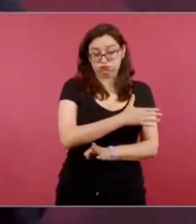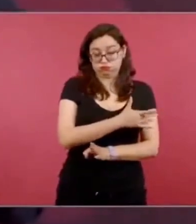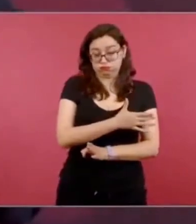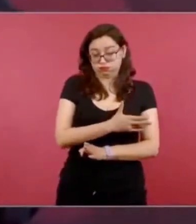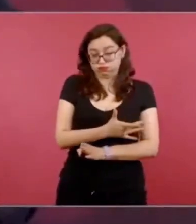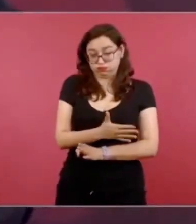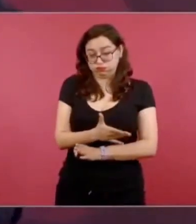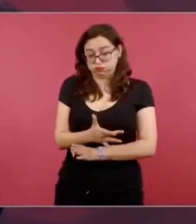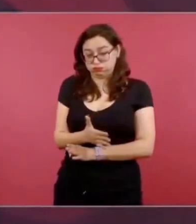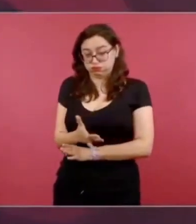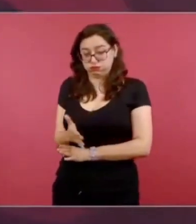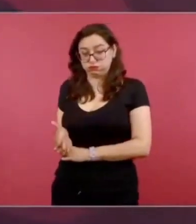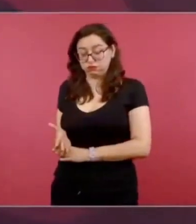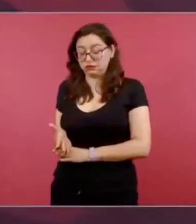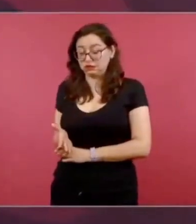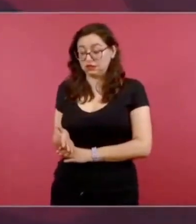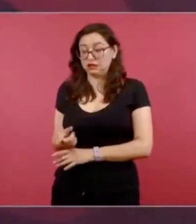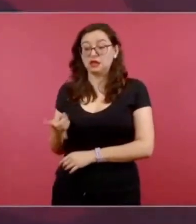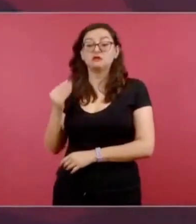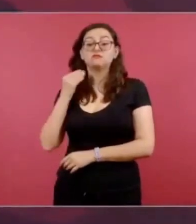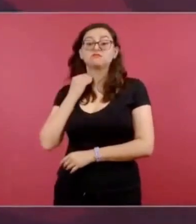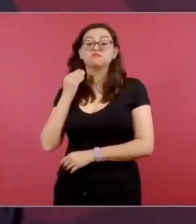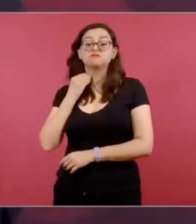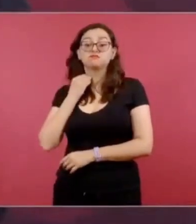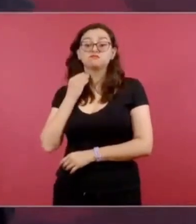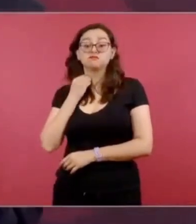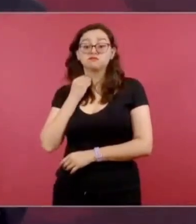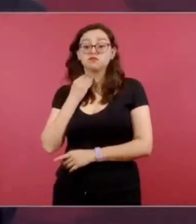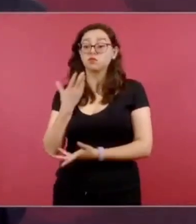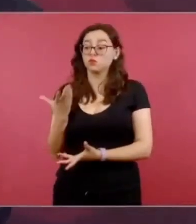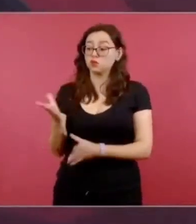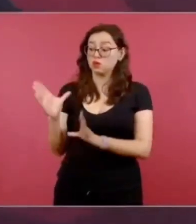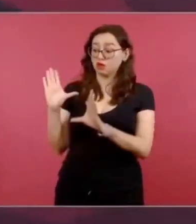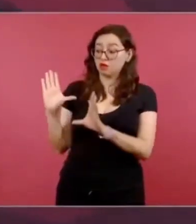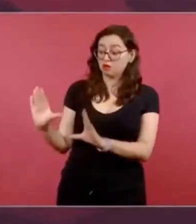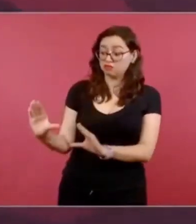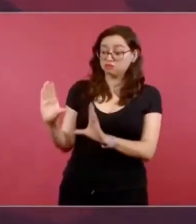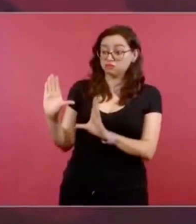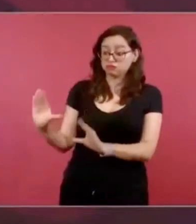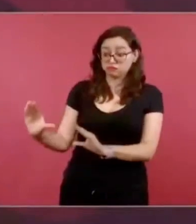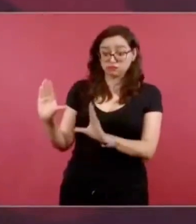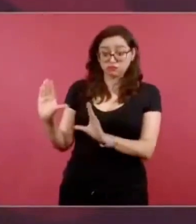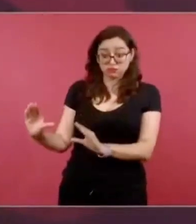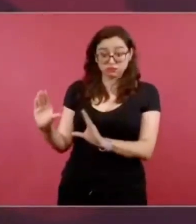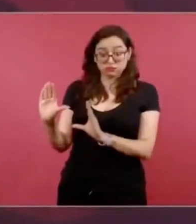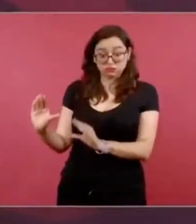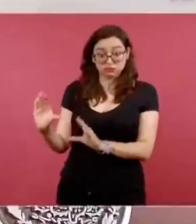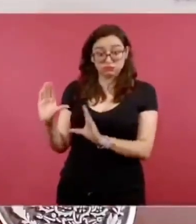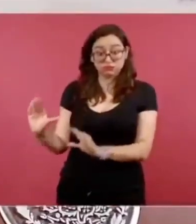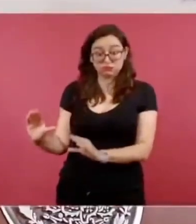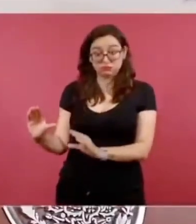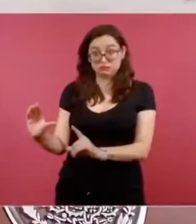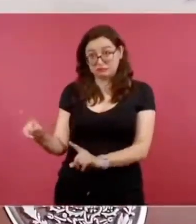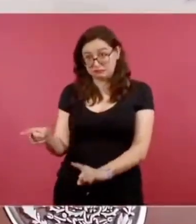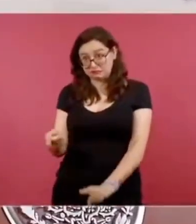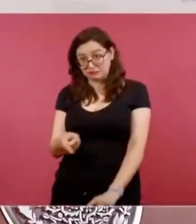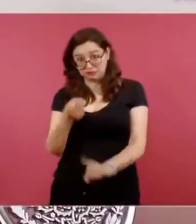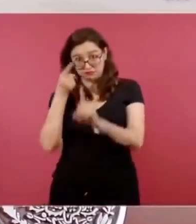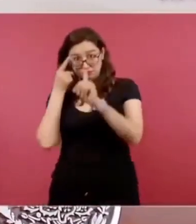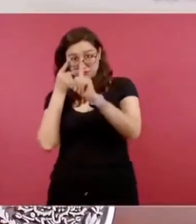todo lo que se necesita para ser